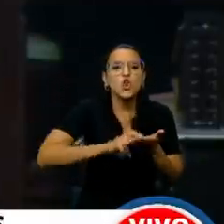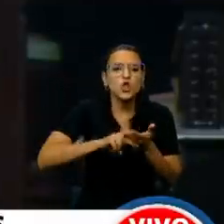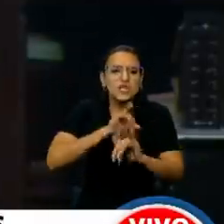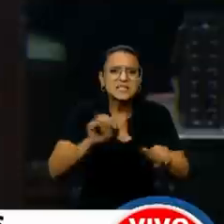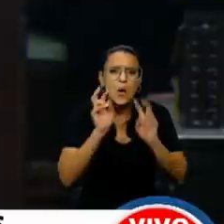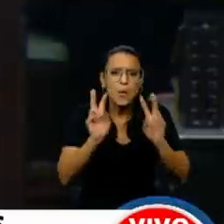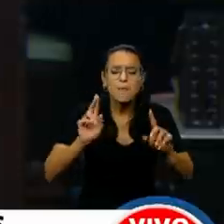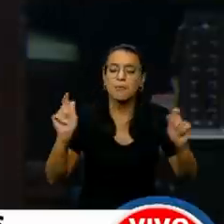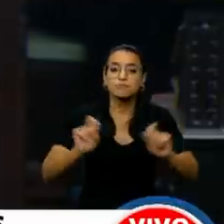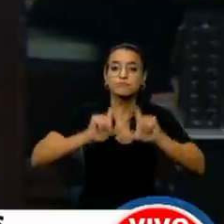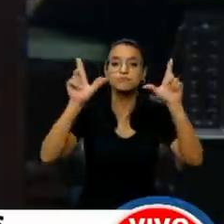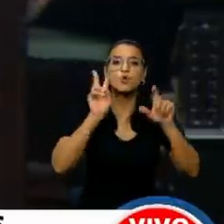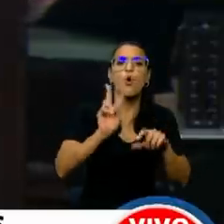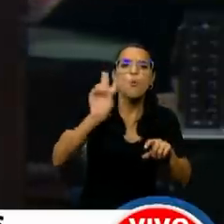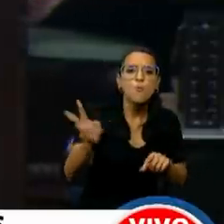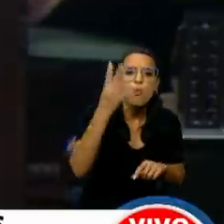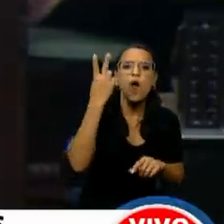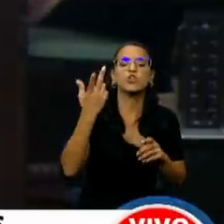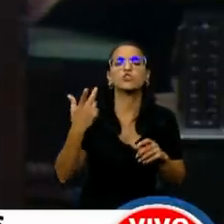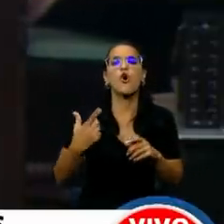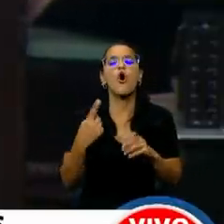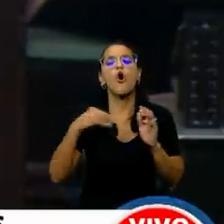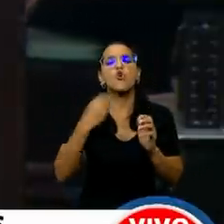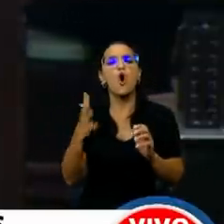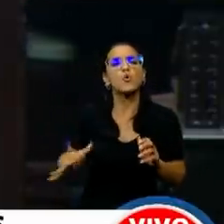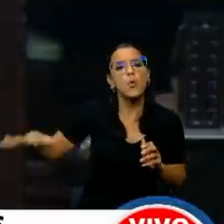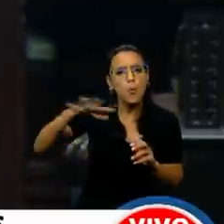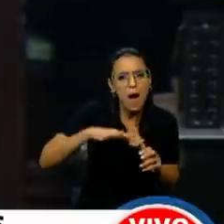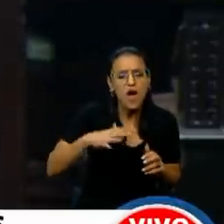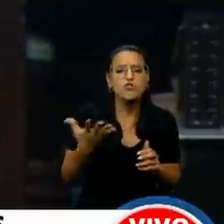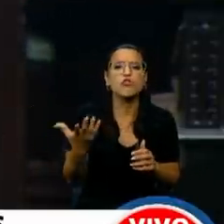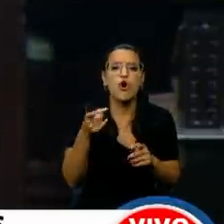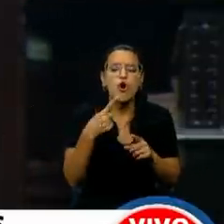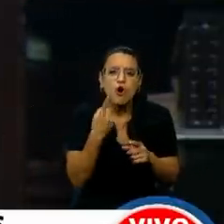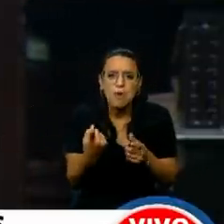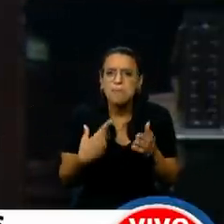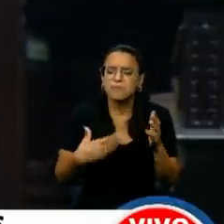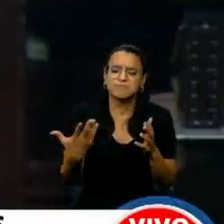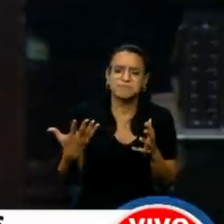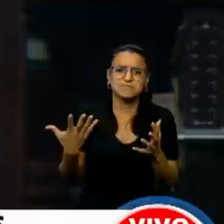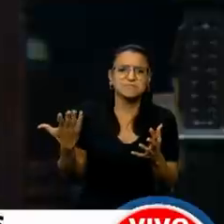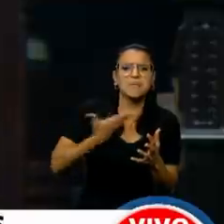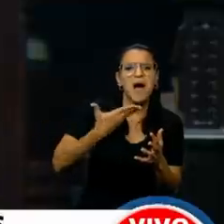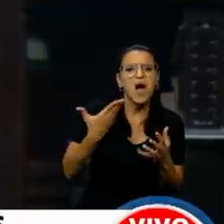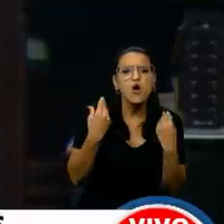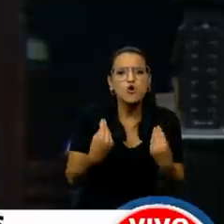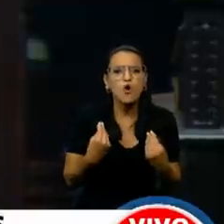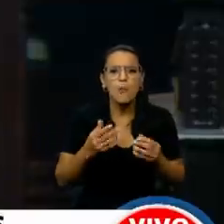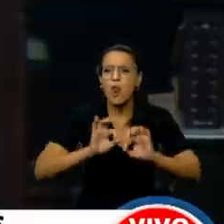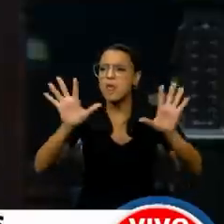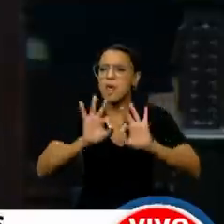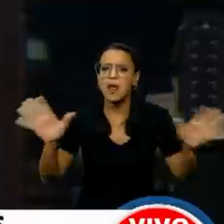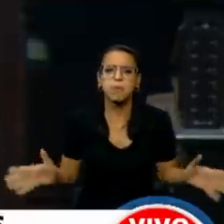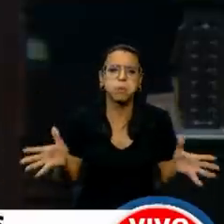vemos cuando nos levantamos un muerto sobre todo en el conurbano de la provincia de buenos aires donde nos afecta muchísimo como liberaron todo